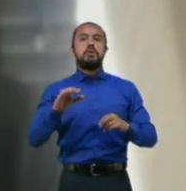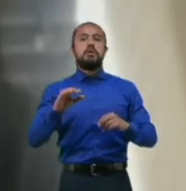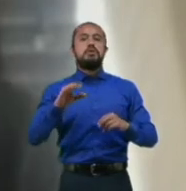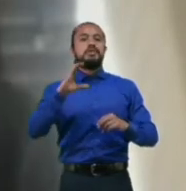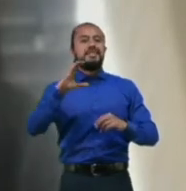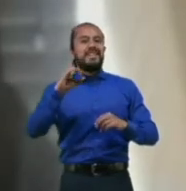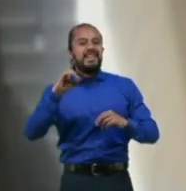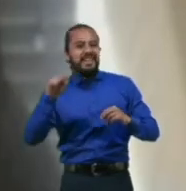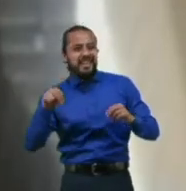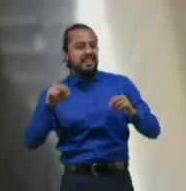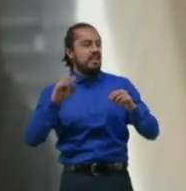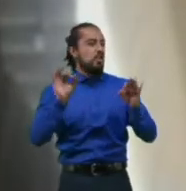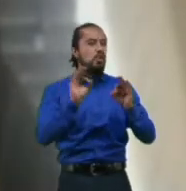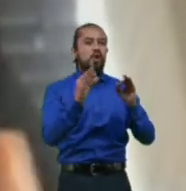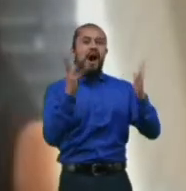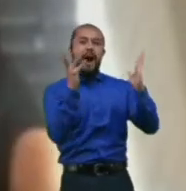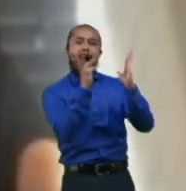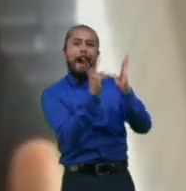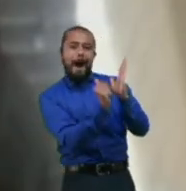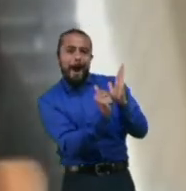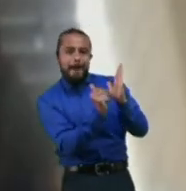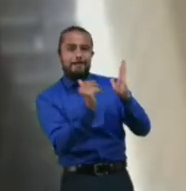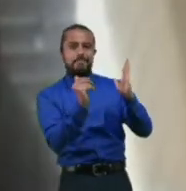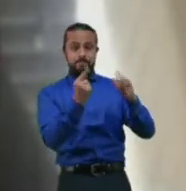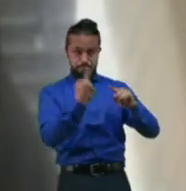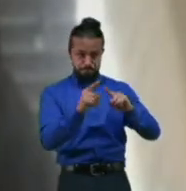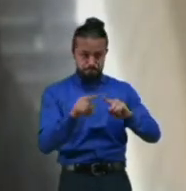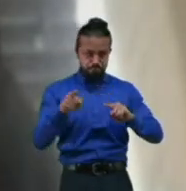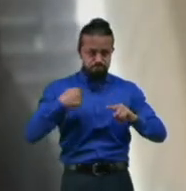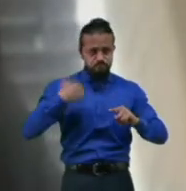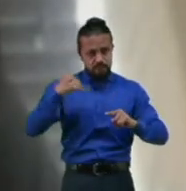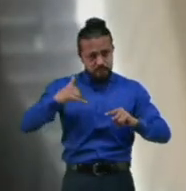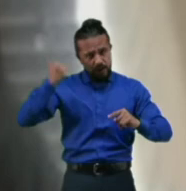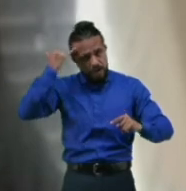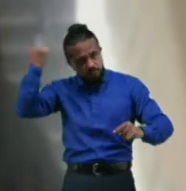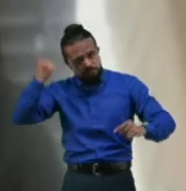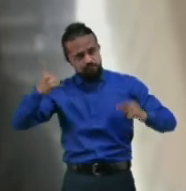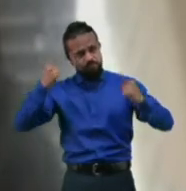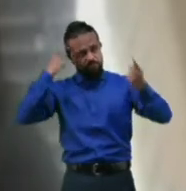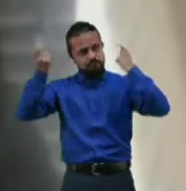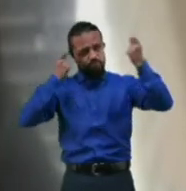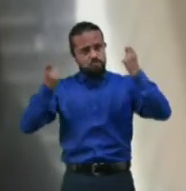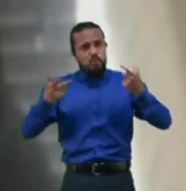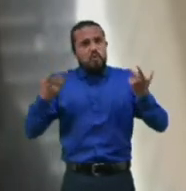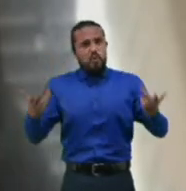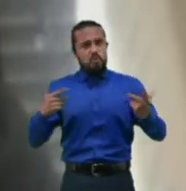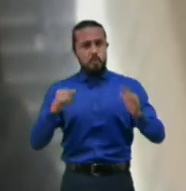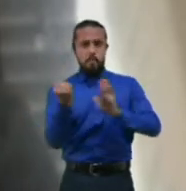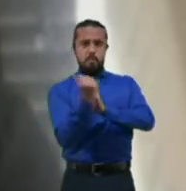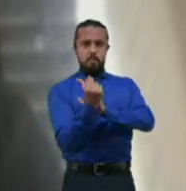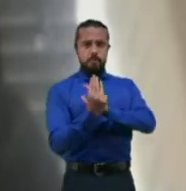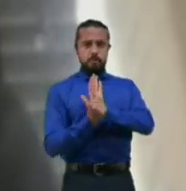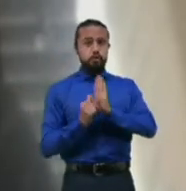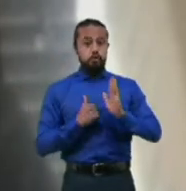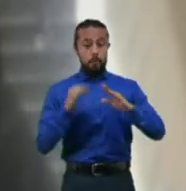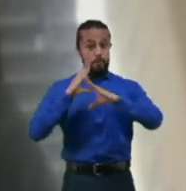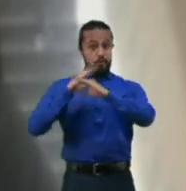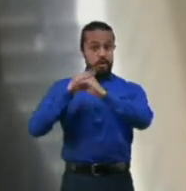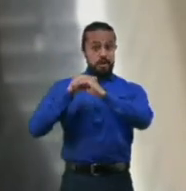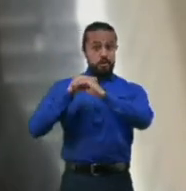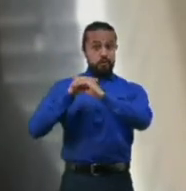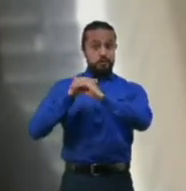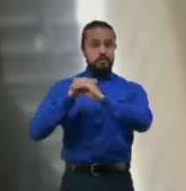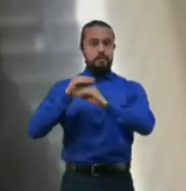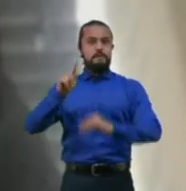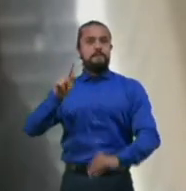Entonces, es clave comenzar a, pues, aprender a programar. Me metí por las noches a unos cursos de